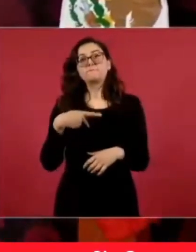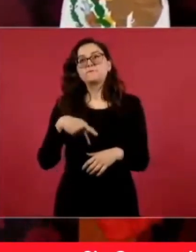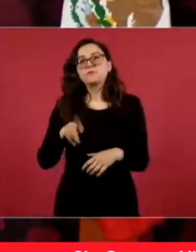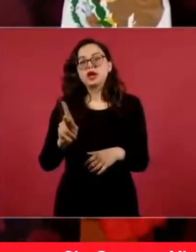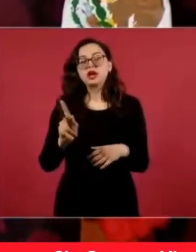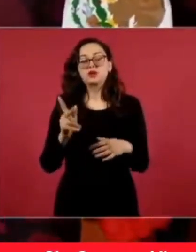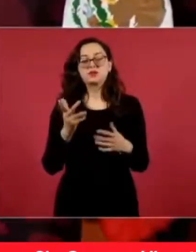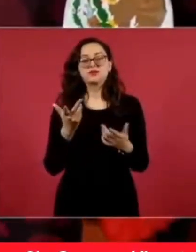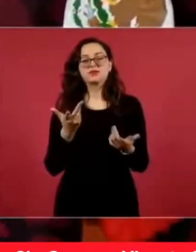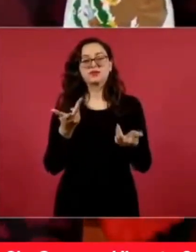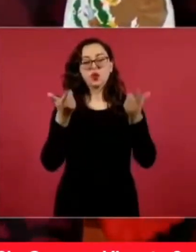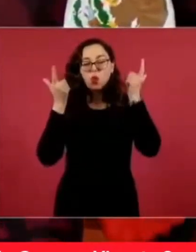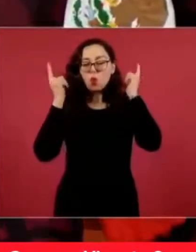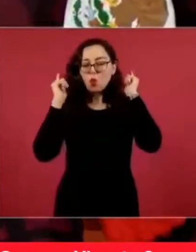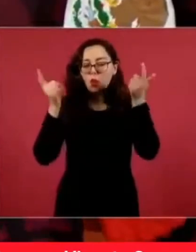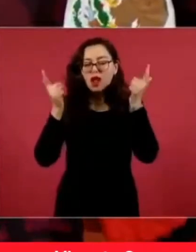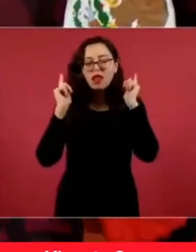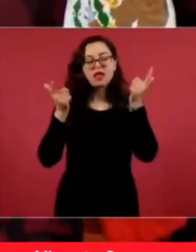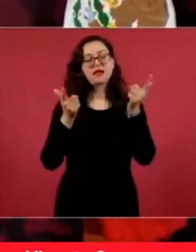con todo respeto